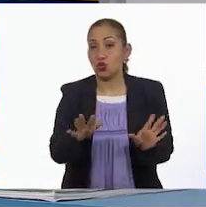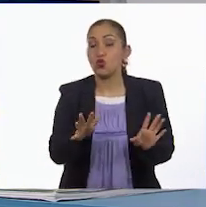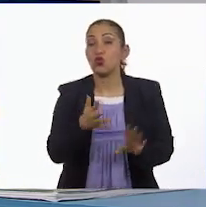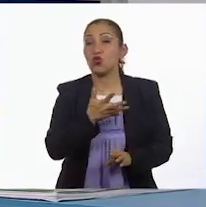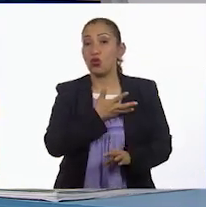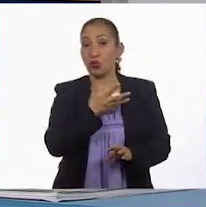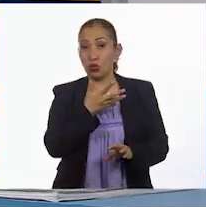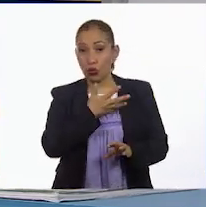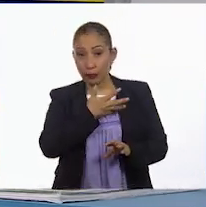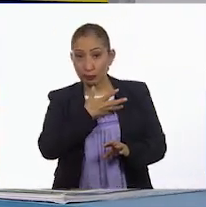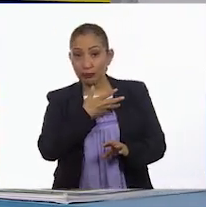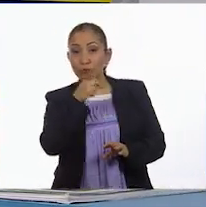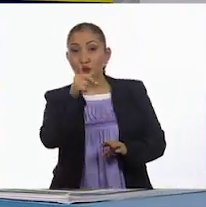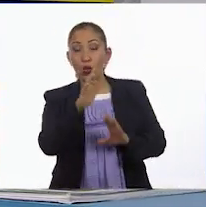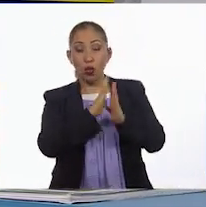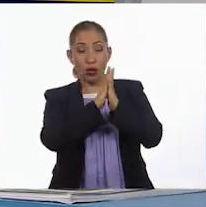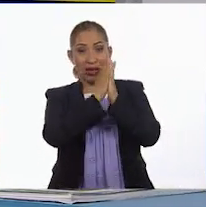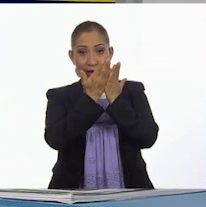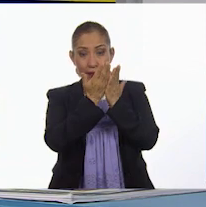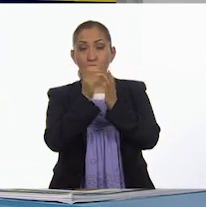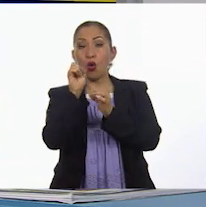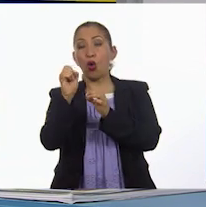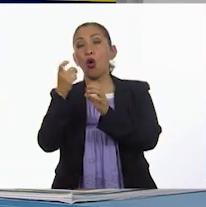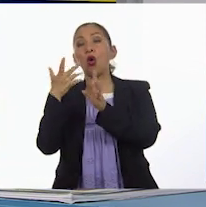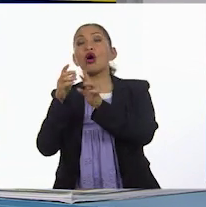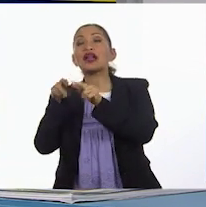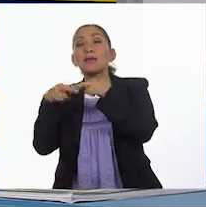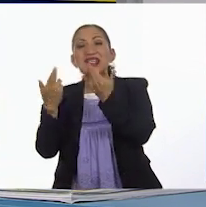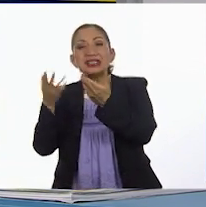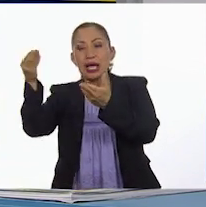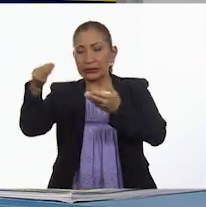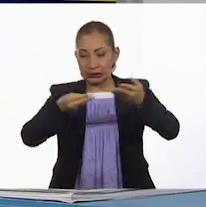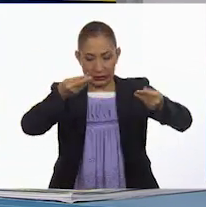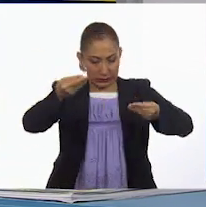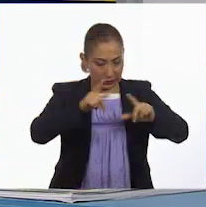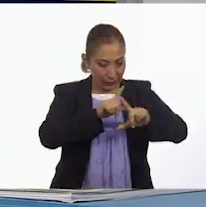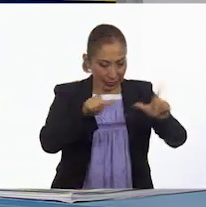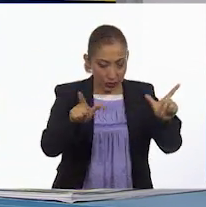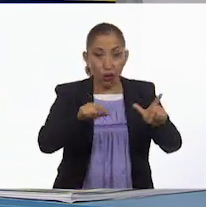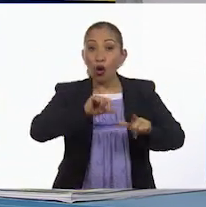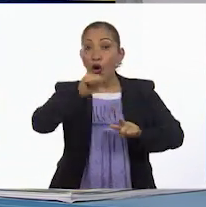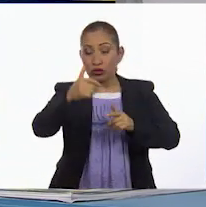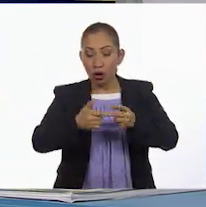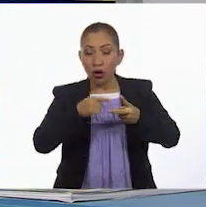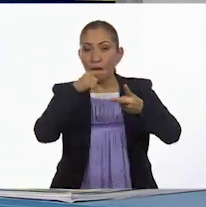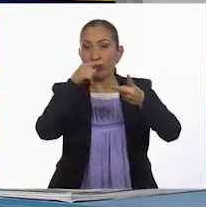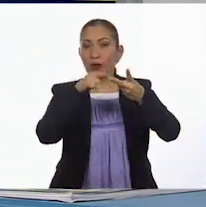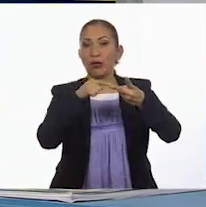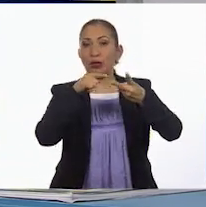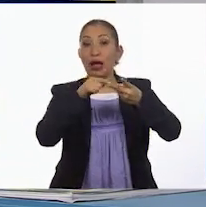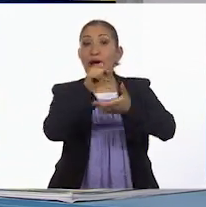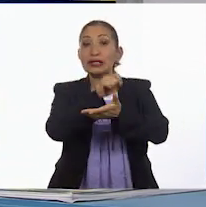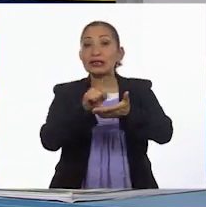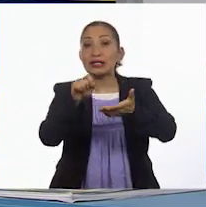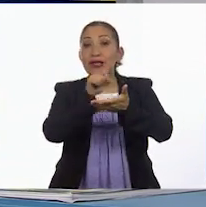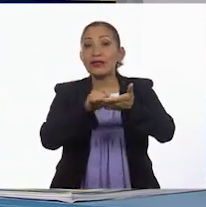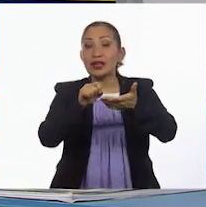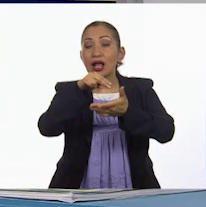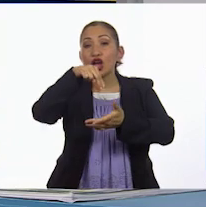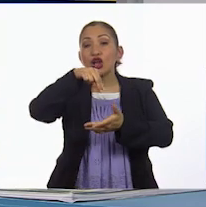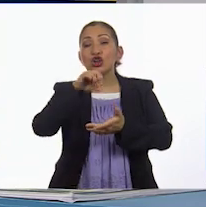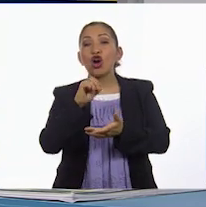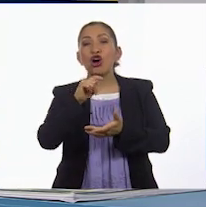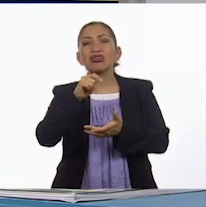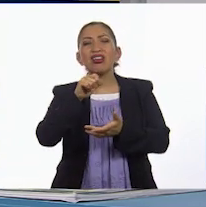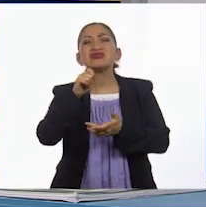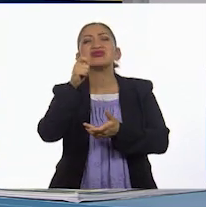tienes tu bibliografía, tu hemerografía, viene otro paso importante que es escribir las notas. ¿Tú